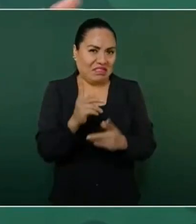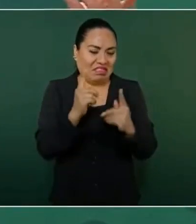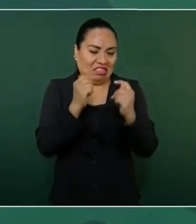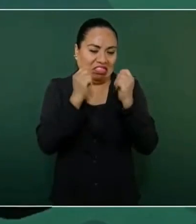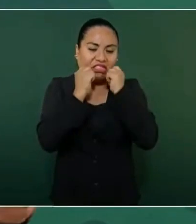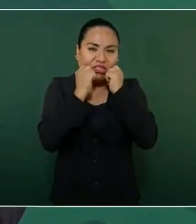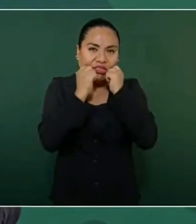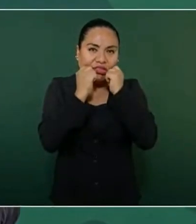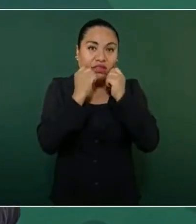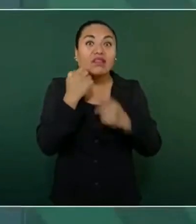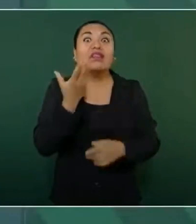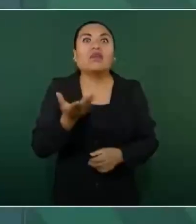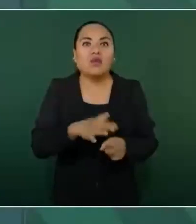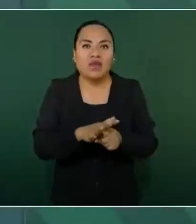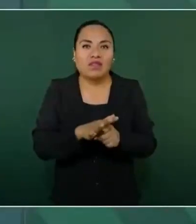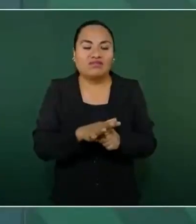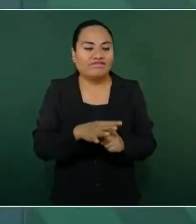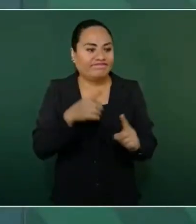se les dé dinero.